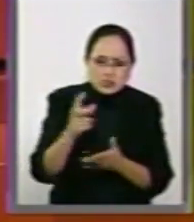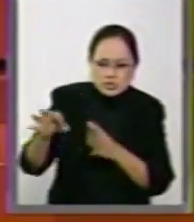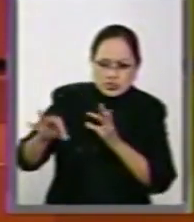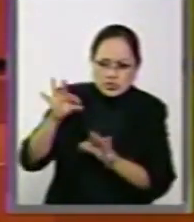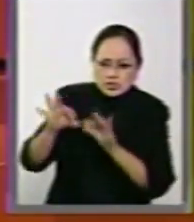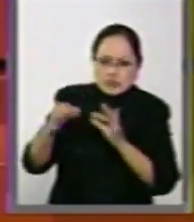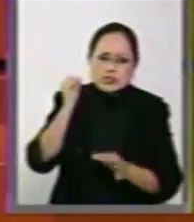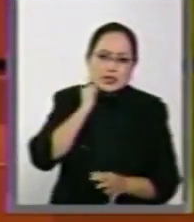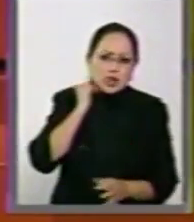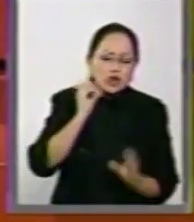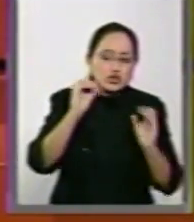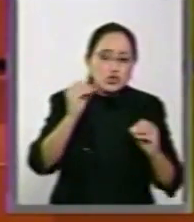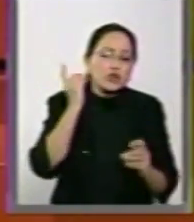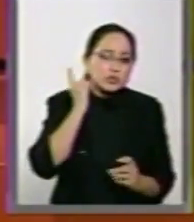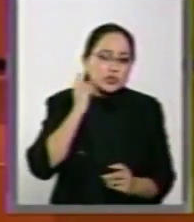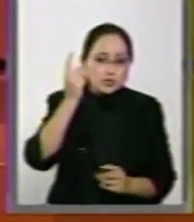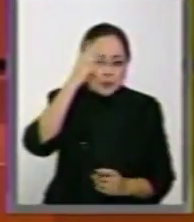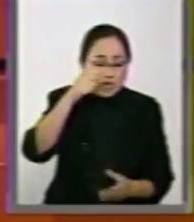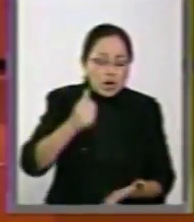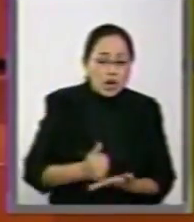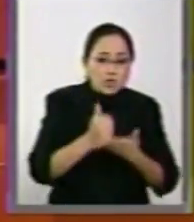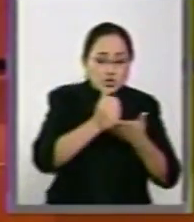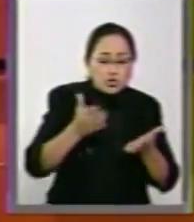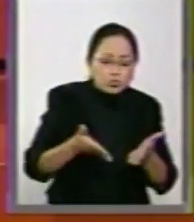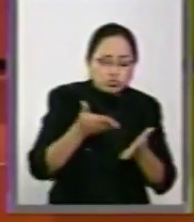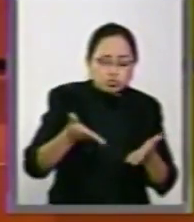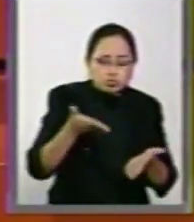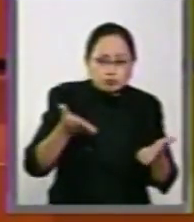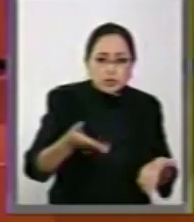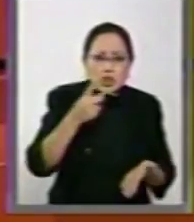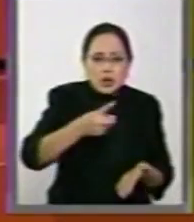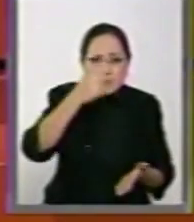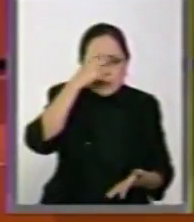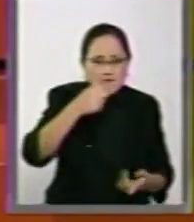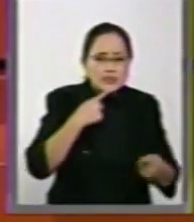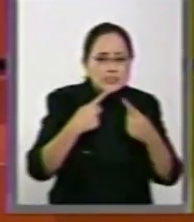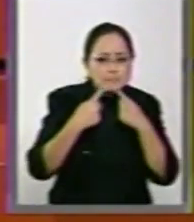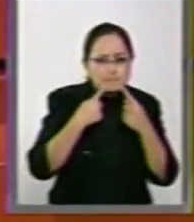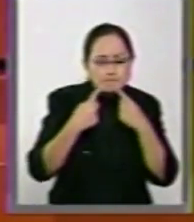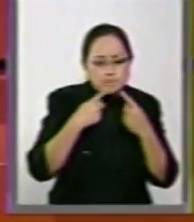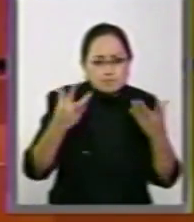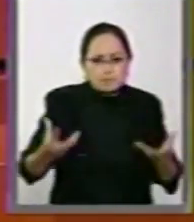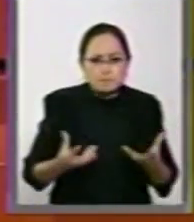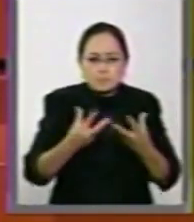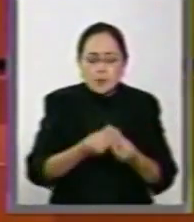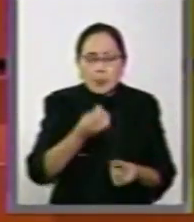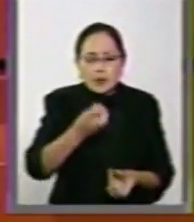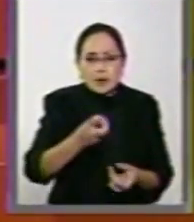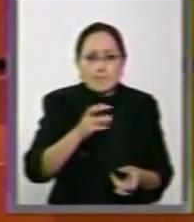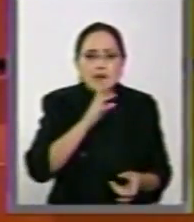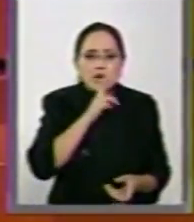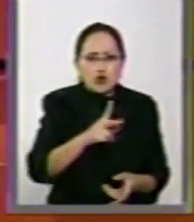seleccionados para que puedan contribuir a enriquecer el debate, además de que haya un criterio